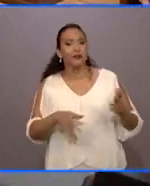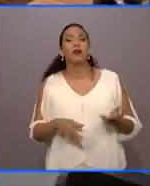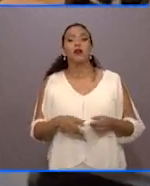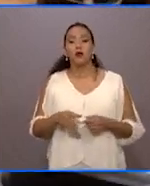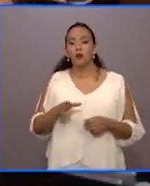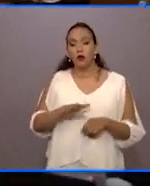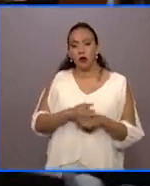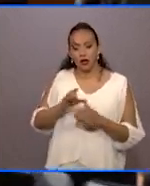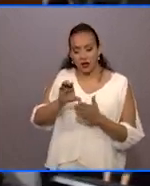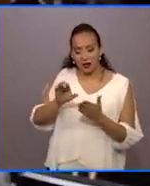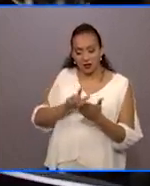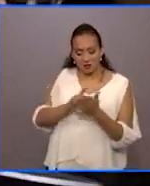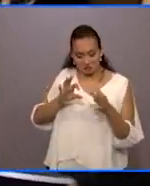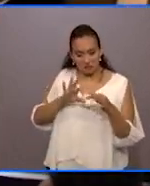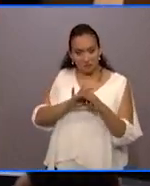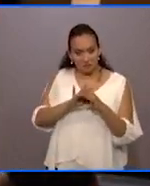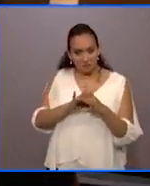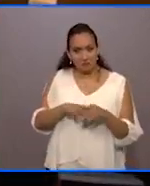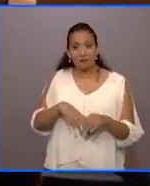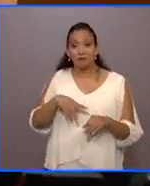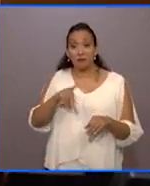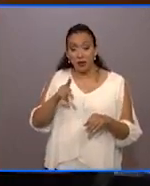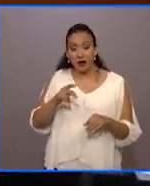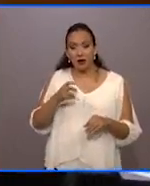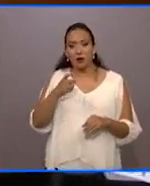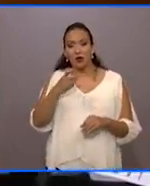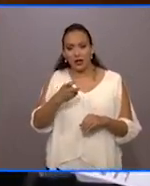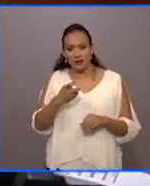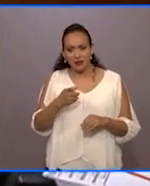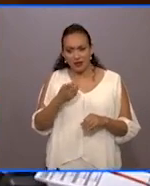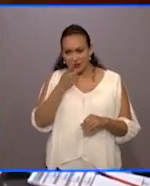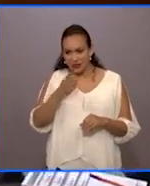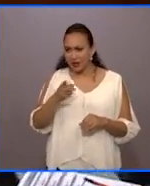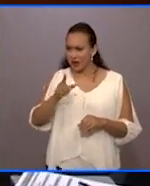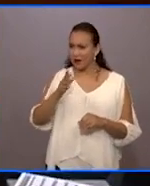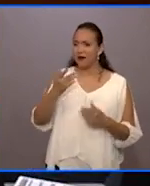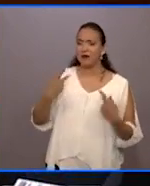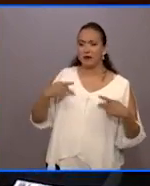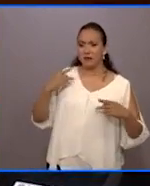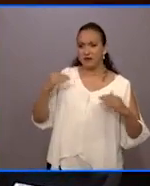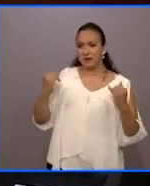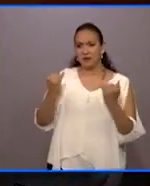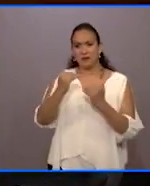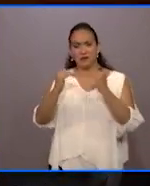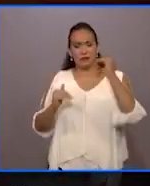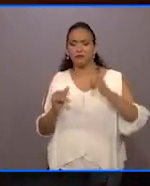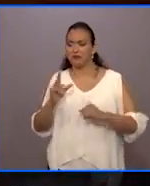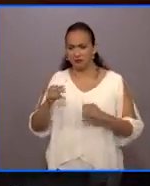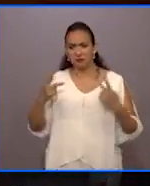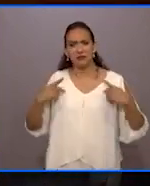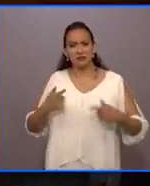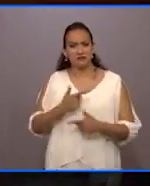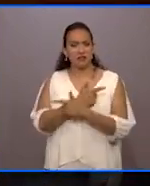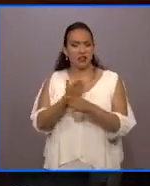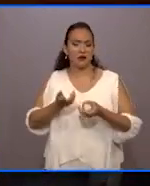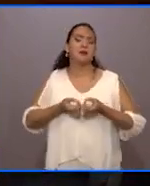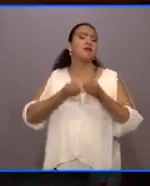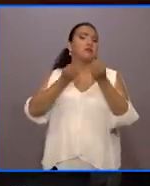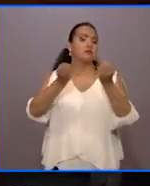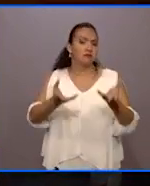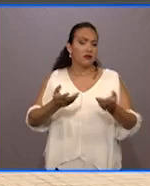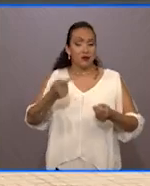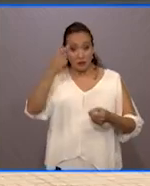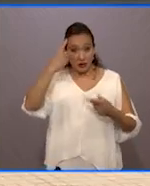con lo que establece la Constitución, mismas que no restringen de manera desproporcionada el derecho a la libertad de expresión de las